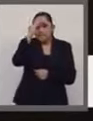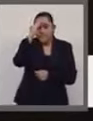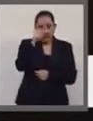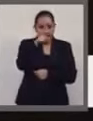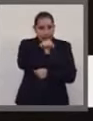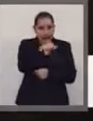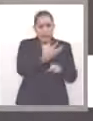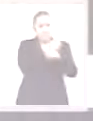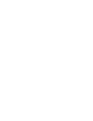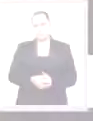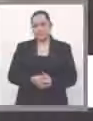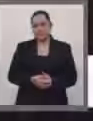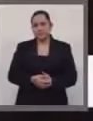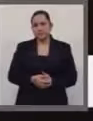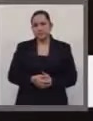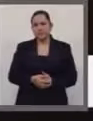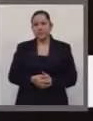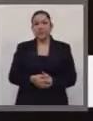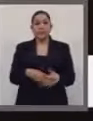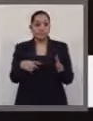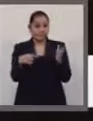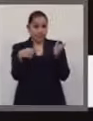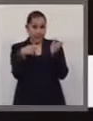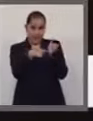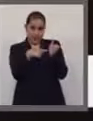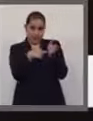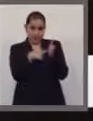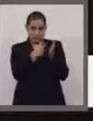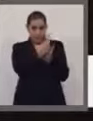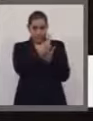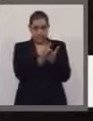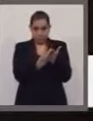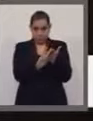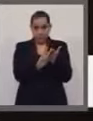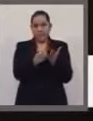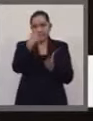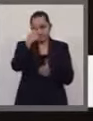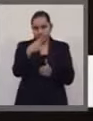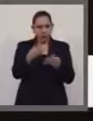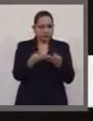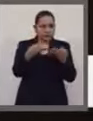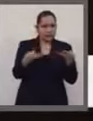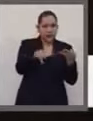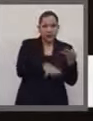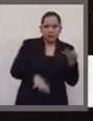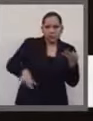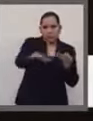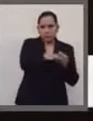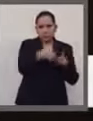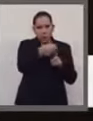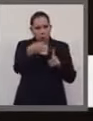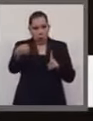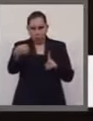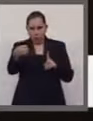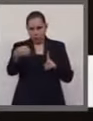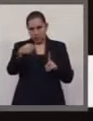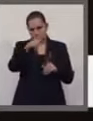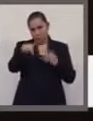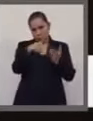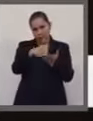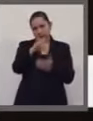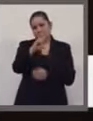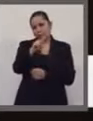muchos turistas. Este programa de ordenamiento territorial de la zona